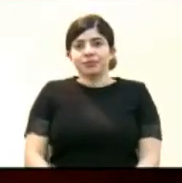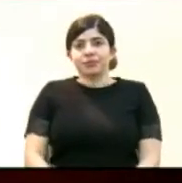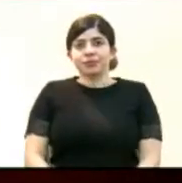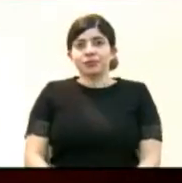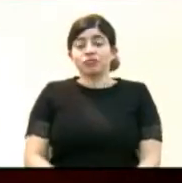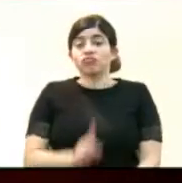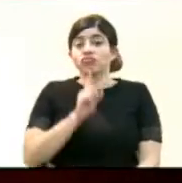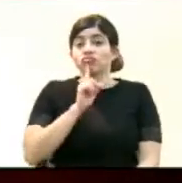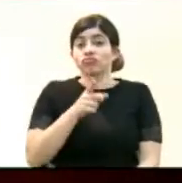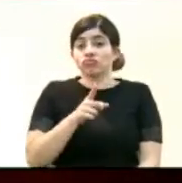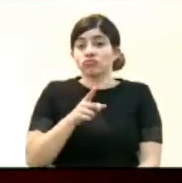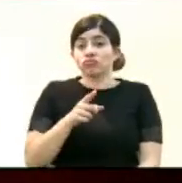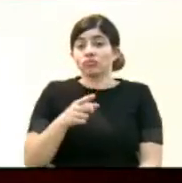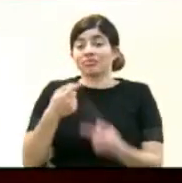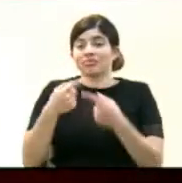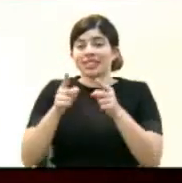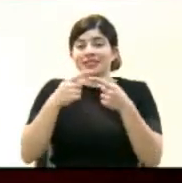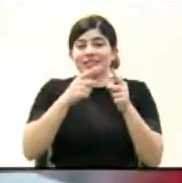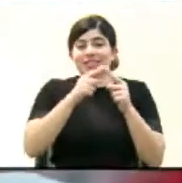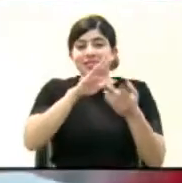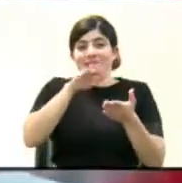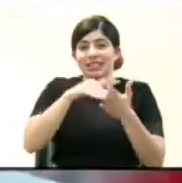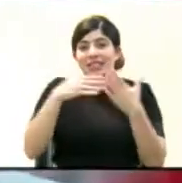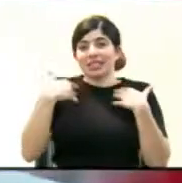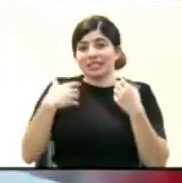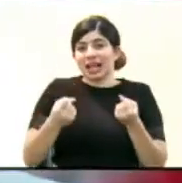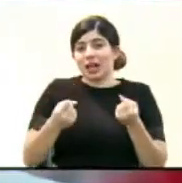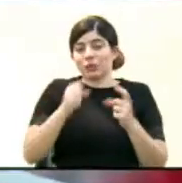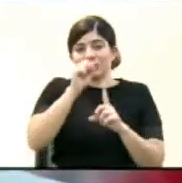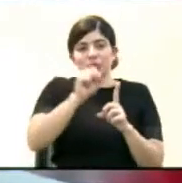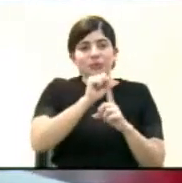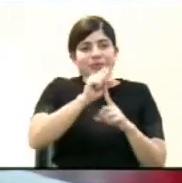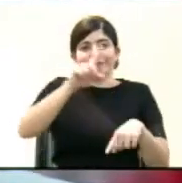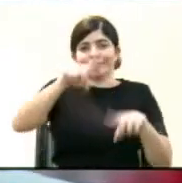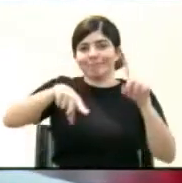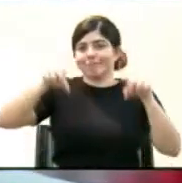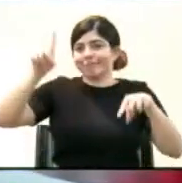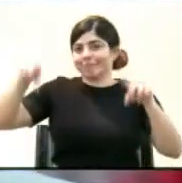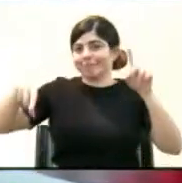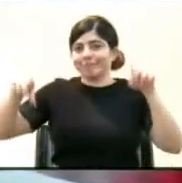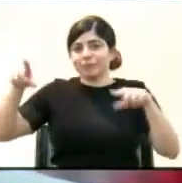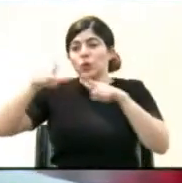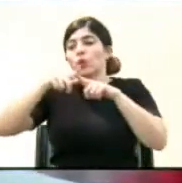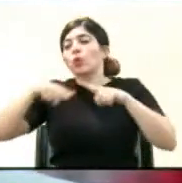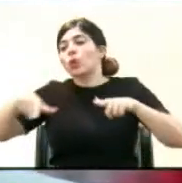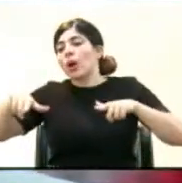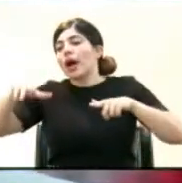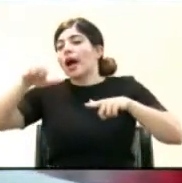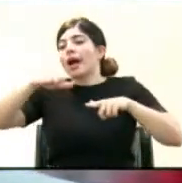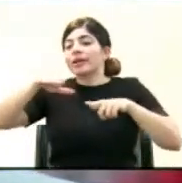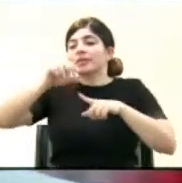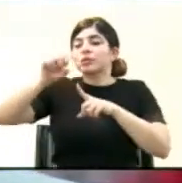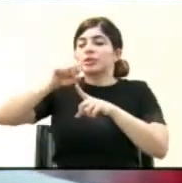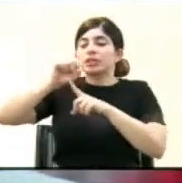La realidad en los diferentes centros de salud puede variar de zona a zona.